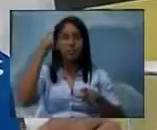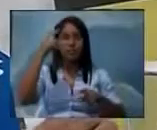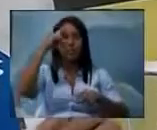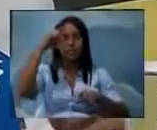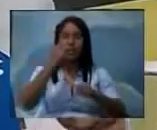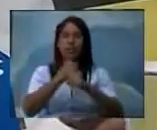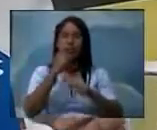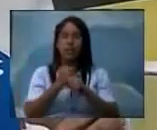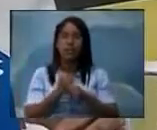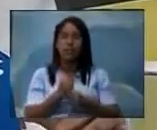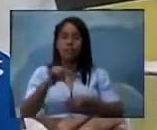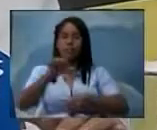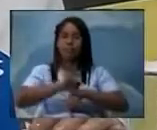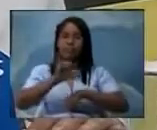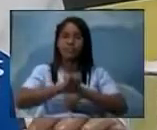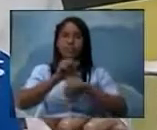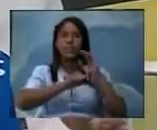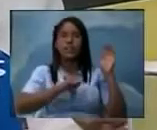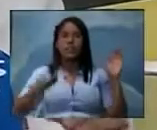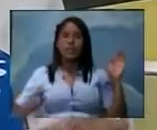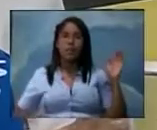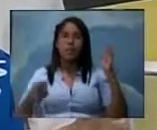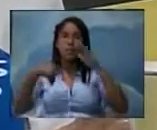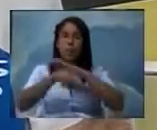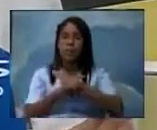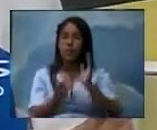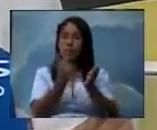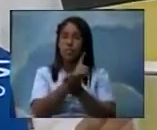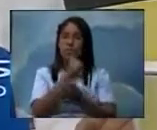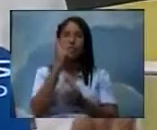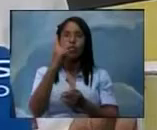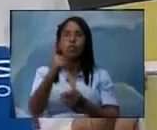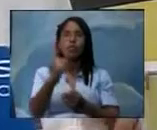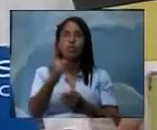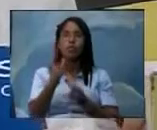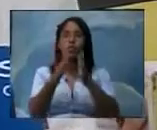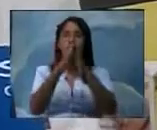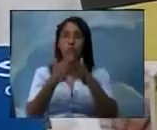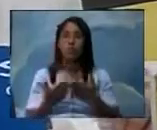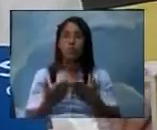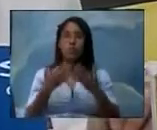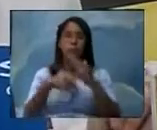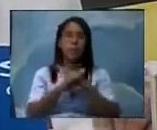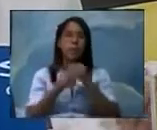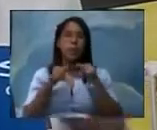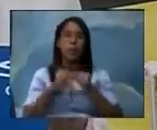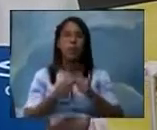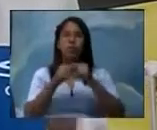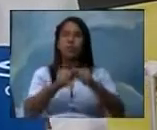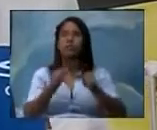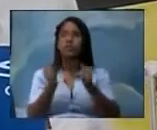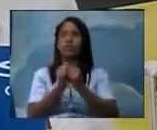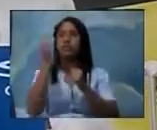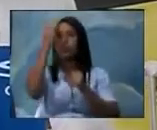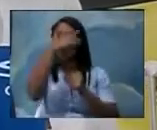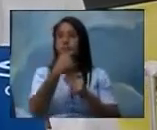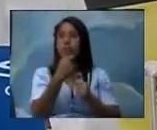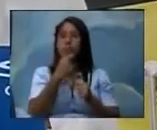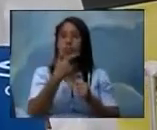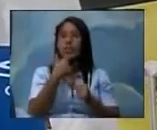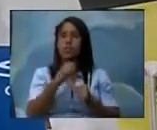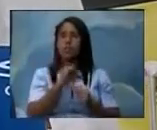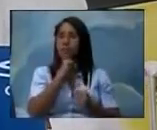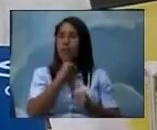Vamos a la lección número uno de este matutino, ubique su Biblia. Vamos a continuar con esta bellísima historia